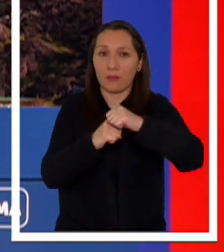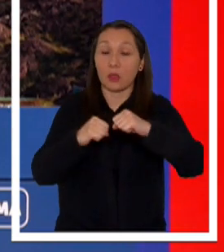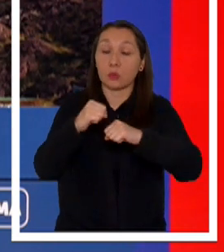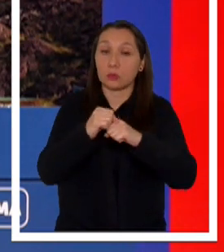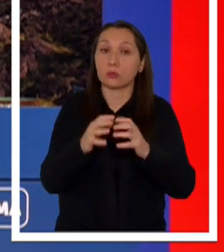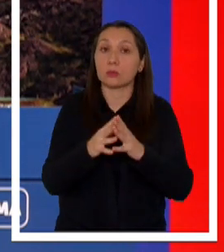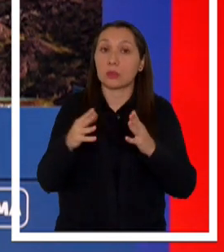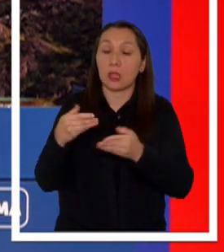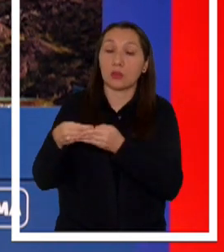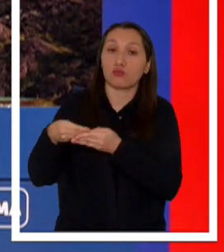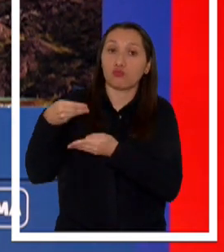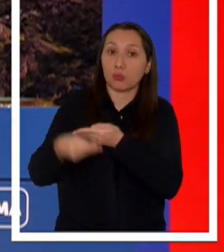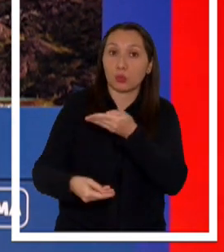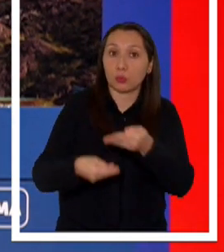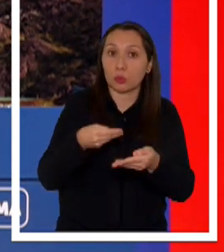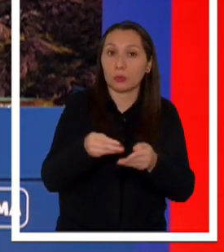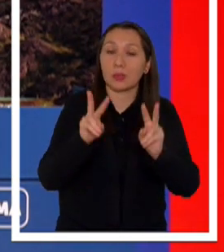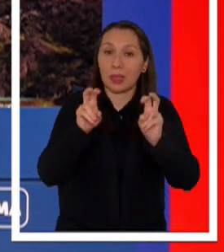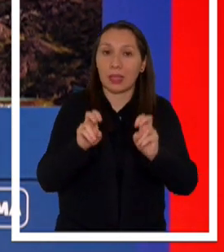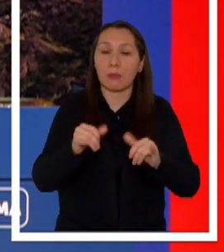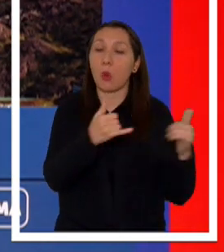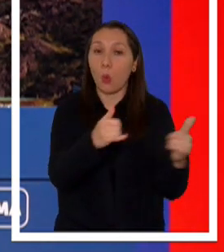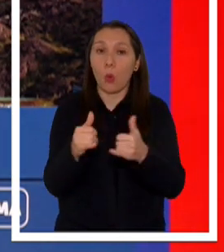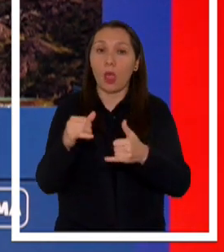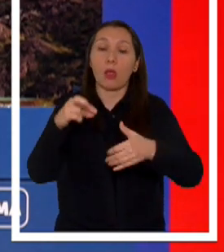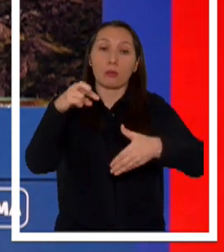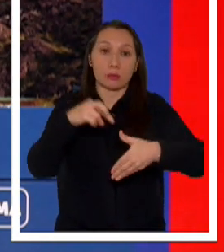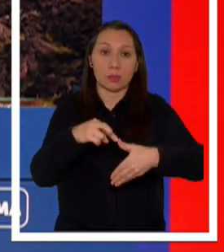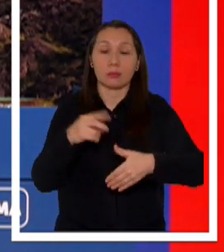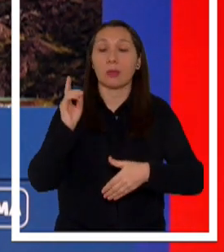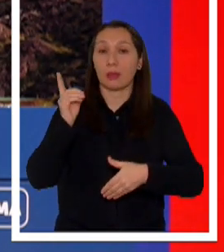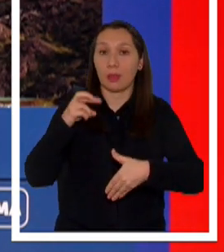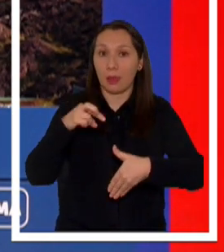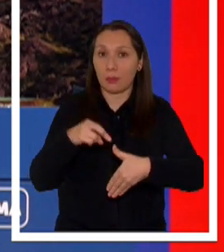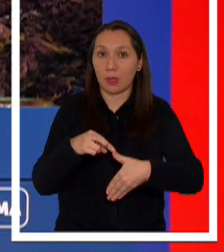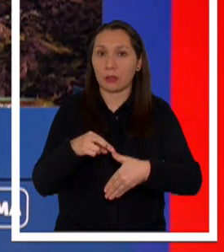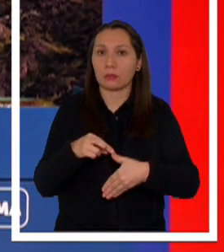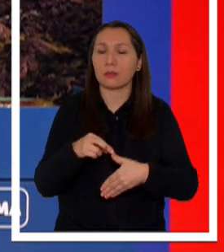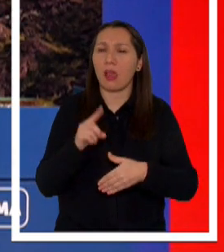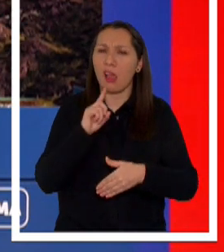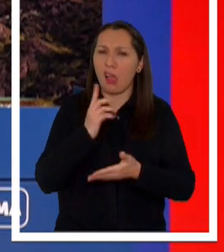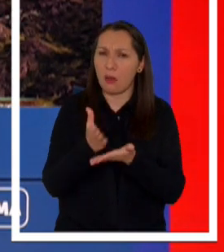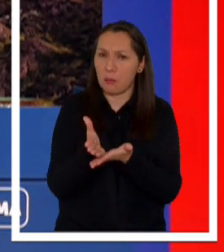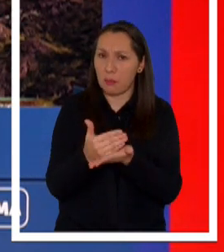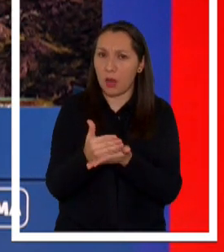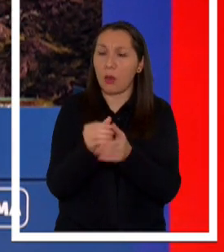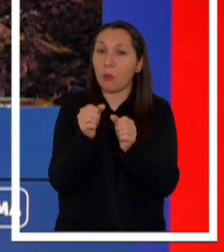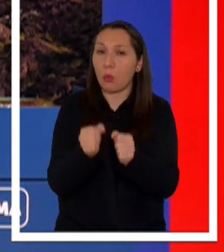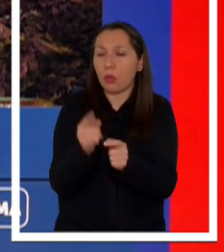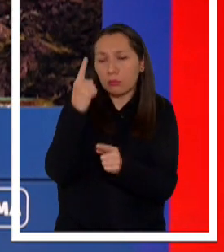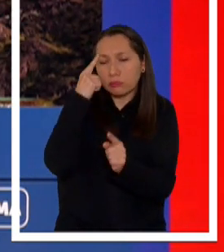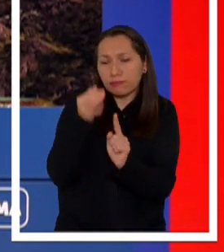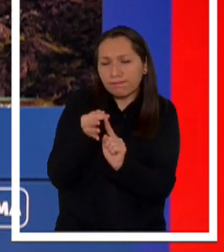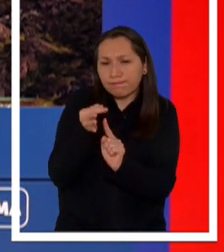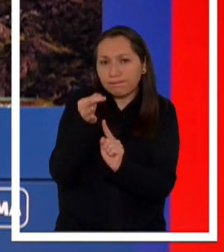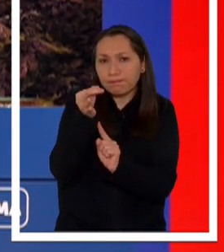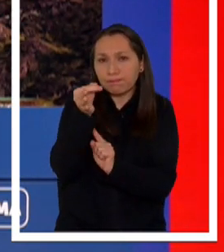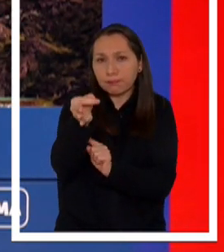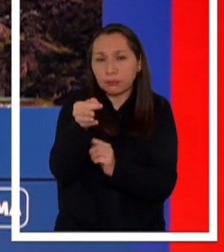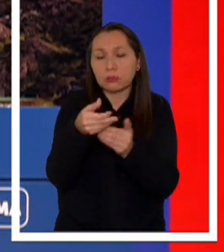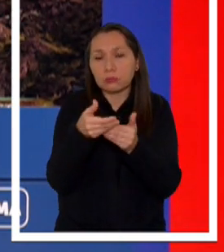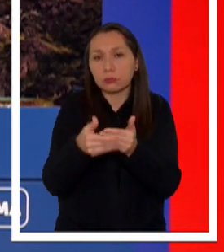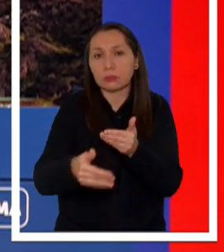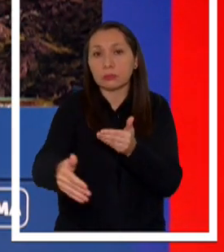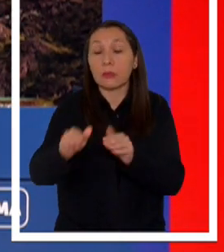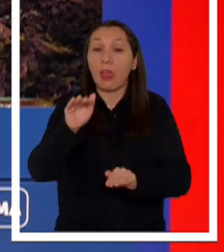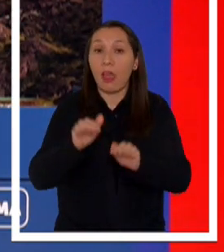es uno de los grandes legados que va a quedar a raíz de los Juegos Panamericanos y para panamericanos en nuestro país hay un plan de esto de poder proyectarlo en el tiempo